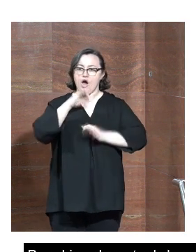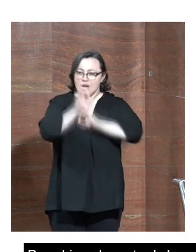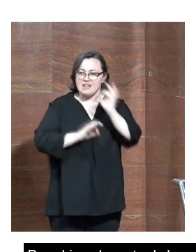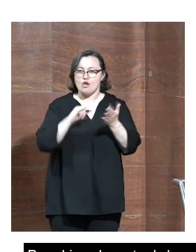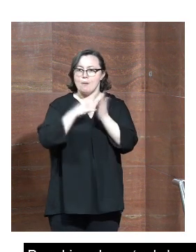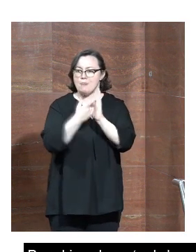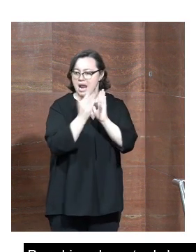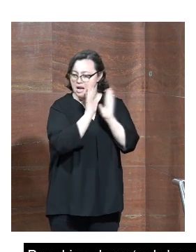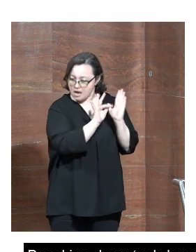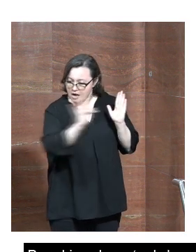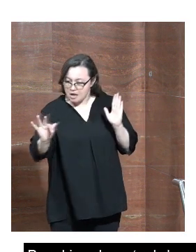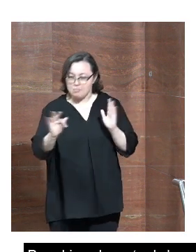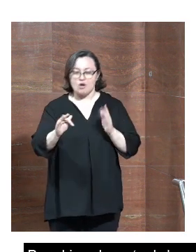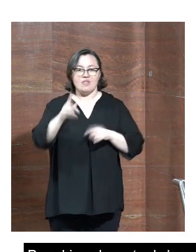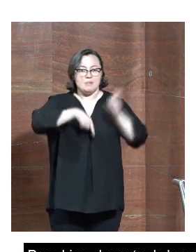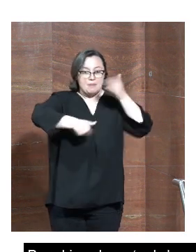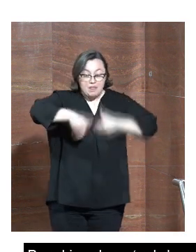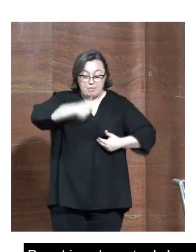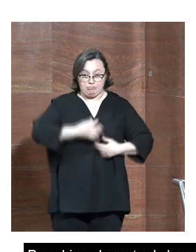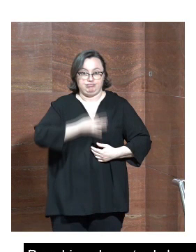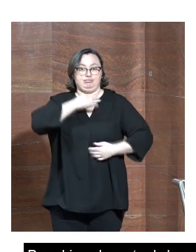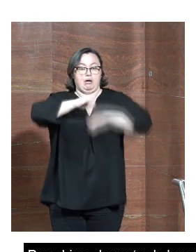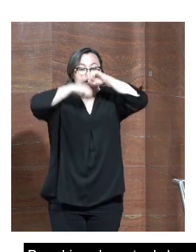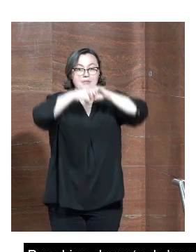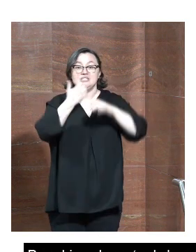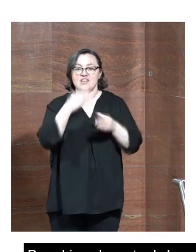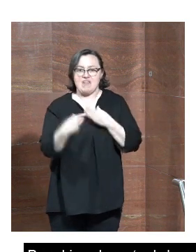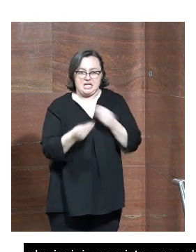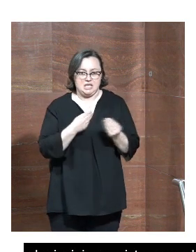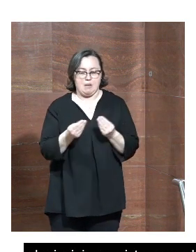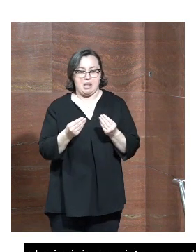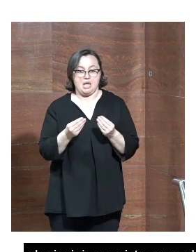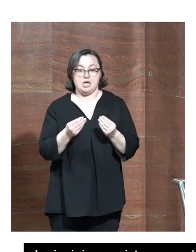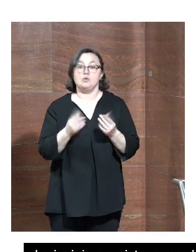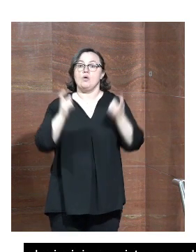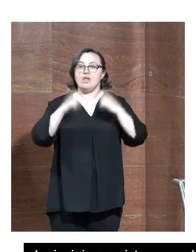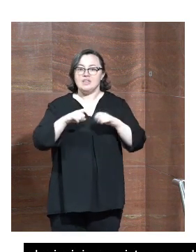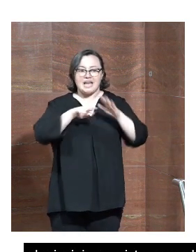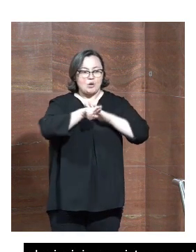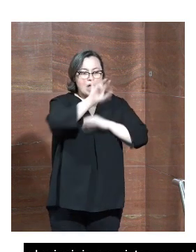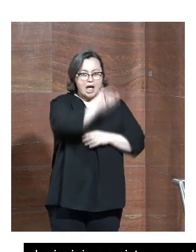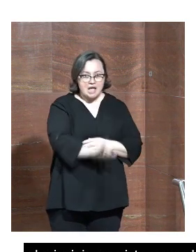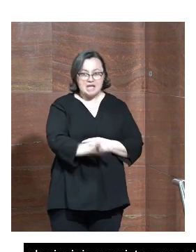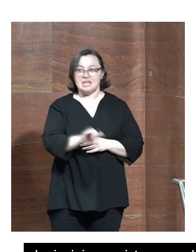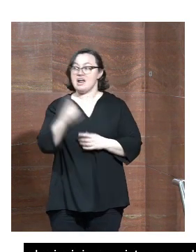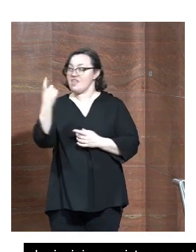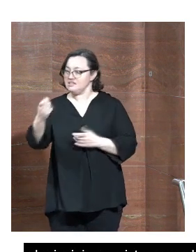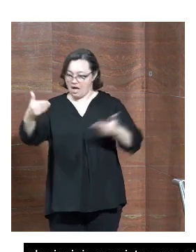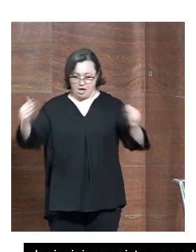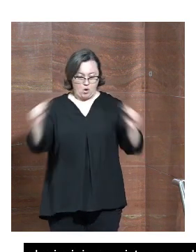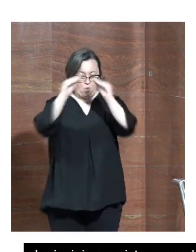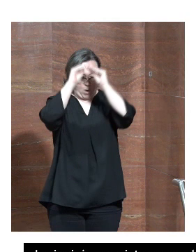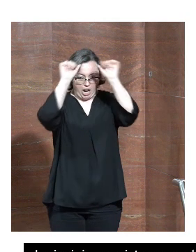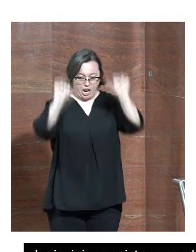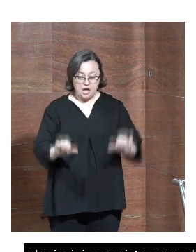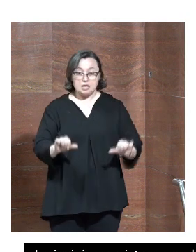organización, de juntar oferta y demanda, siempre y cuando esto sea flexible y tú flexibilices el número de recursos que pones al número de necesidades de las